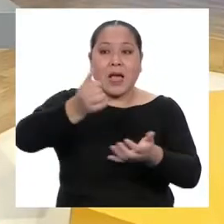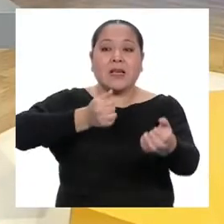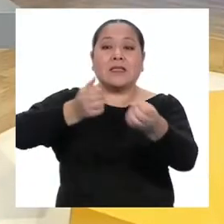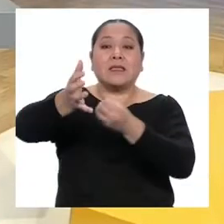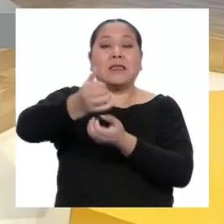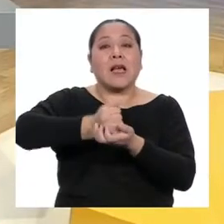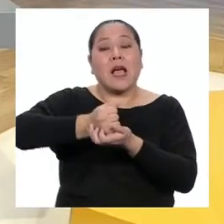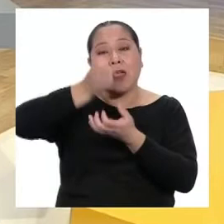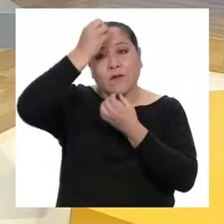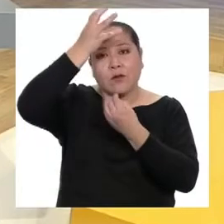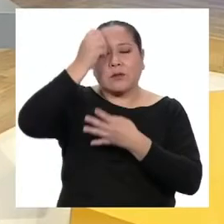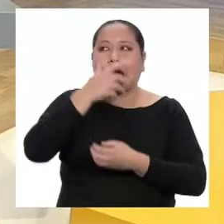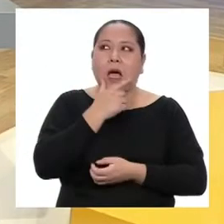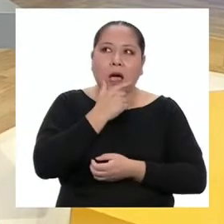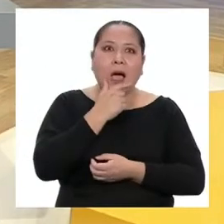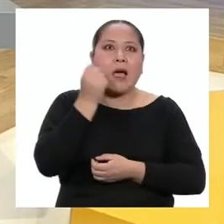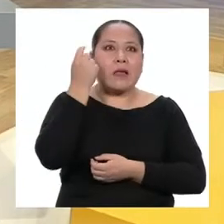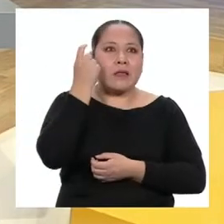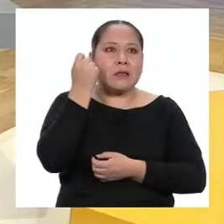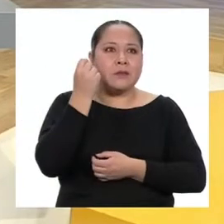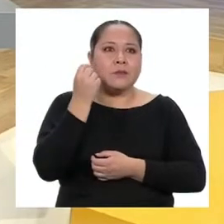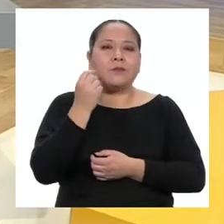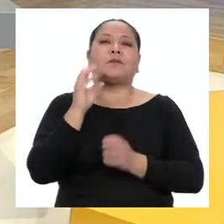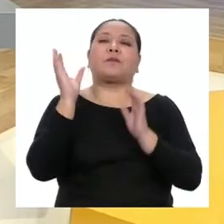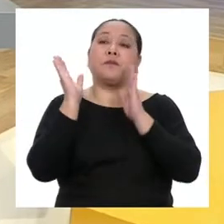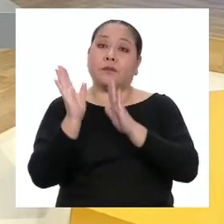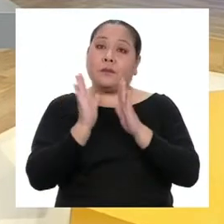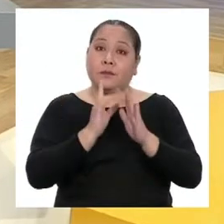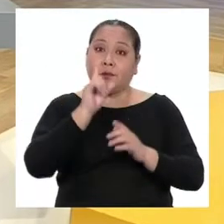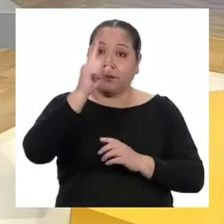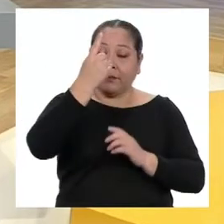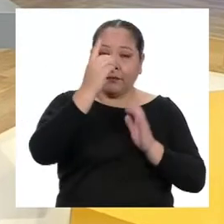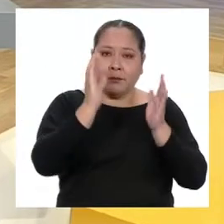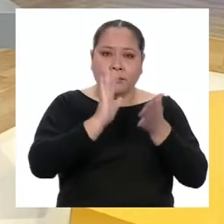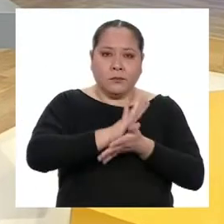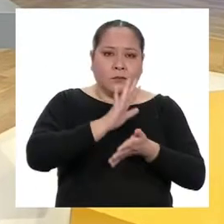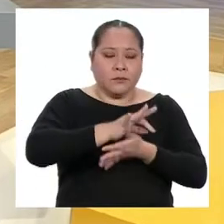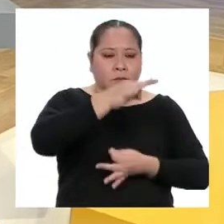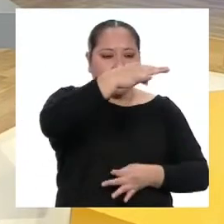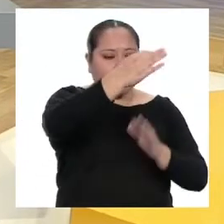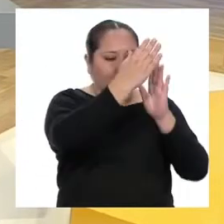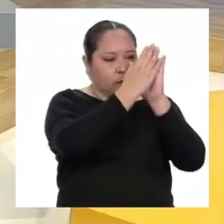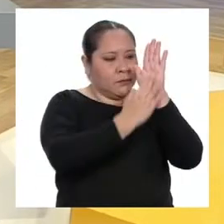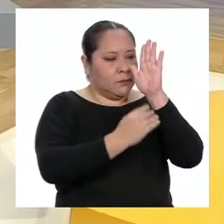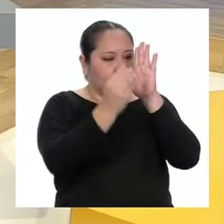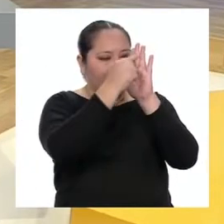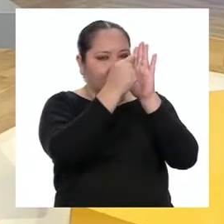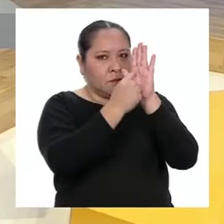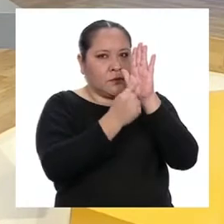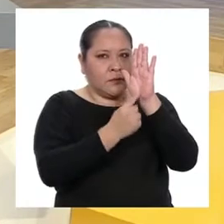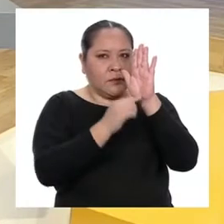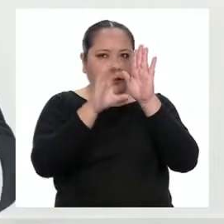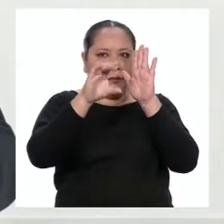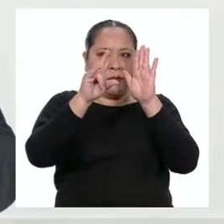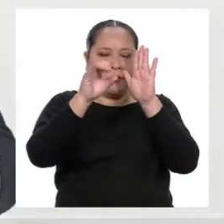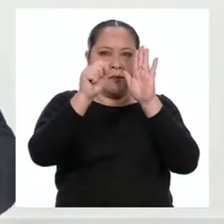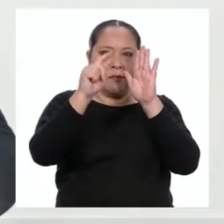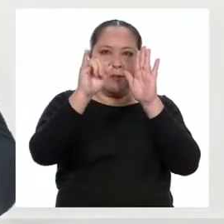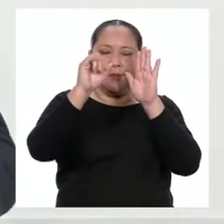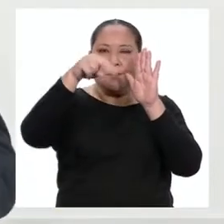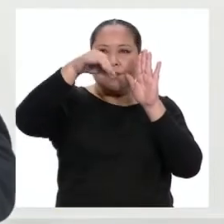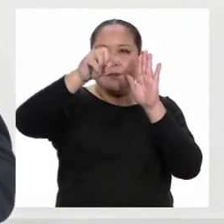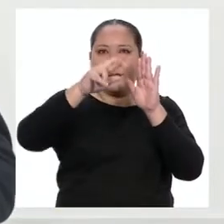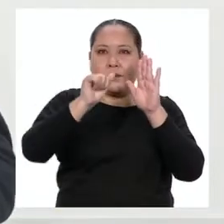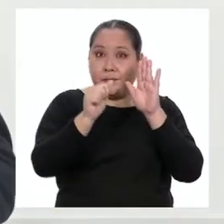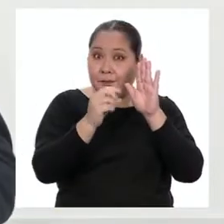que entiendo, tendríamos que elaborar un cuestionario para poder aplicar la encuesta, ¿verdad?